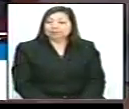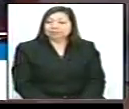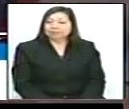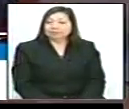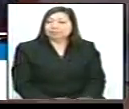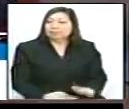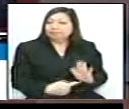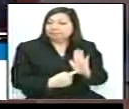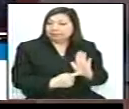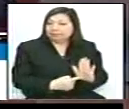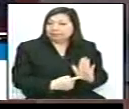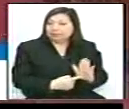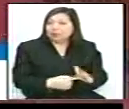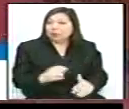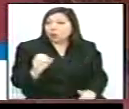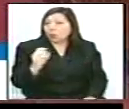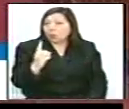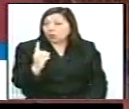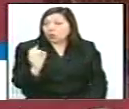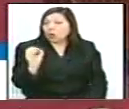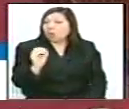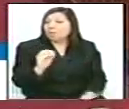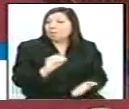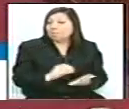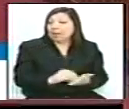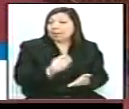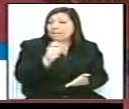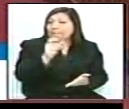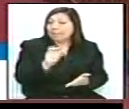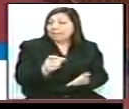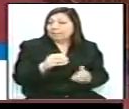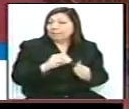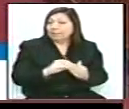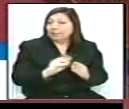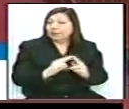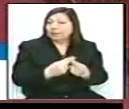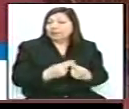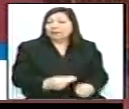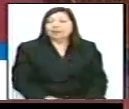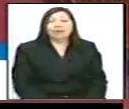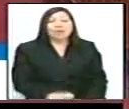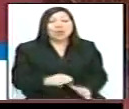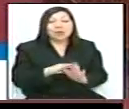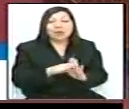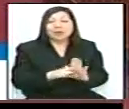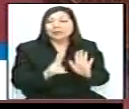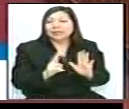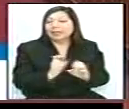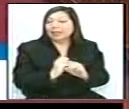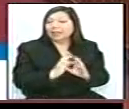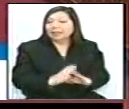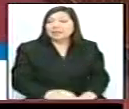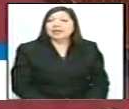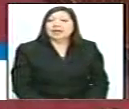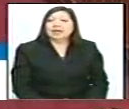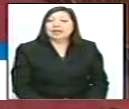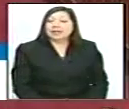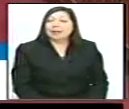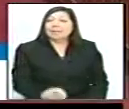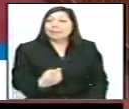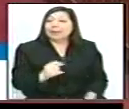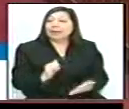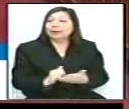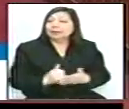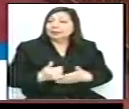Presentada la propuesta de uno o más candidatos, se convoca en término no inferior a 7 días al Pleno del Congreso para